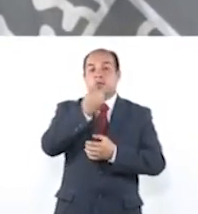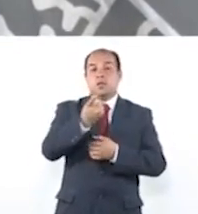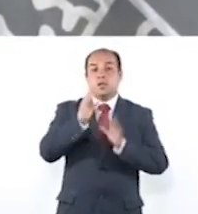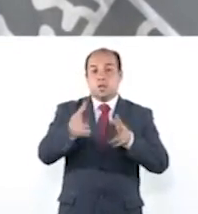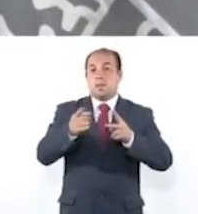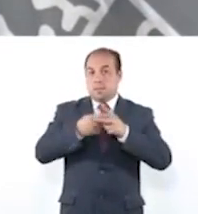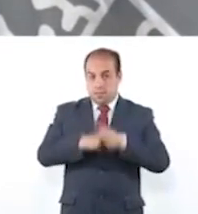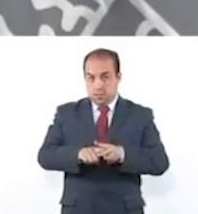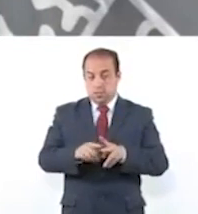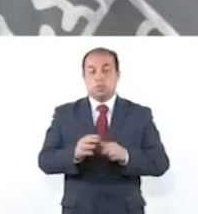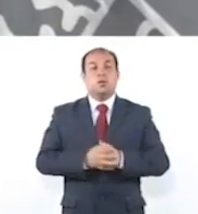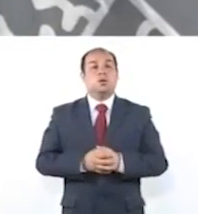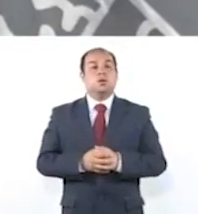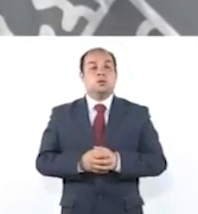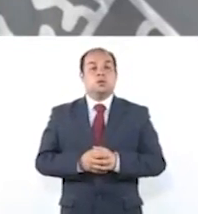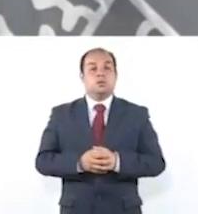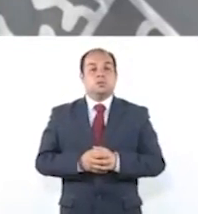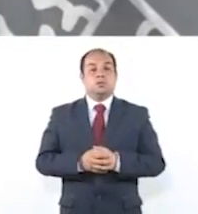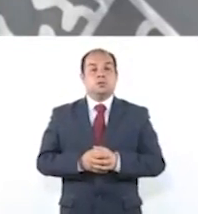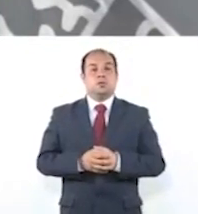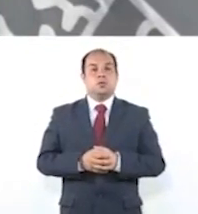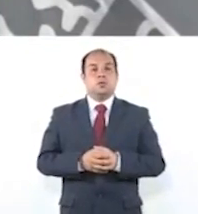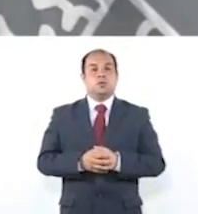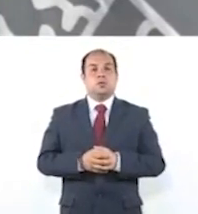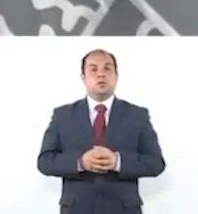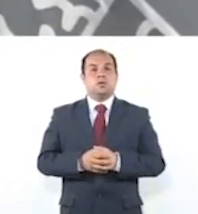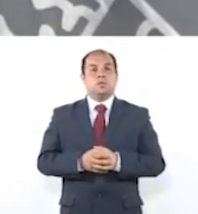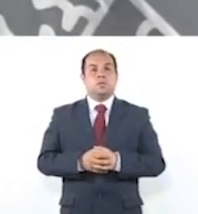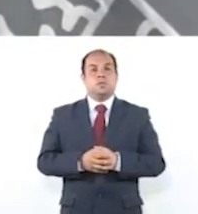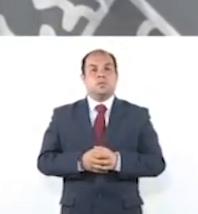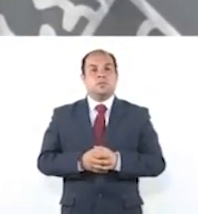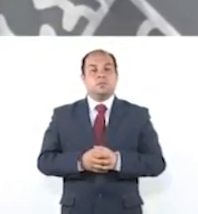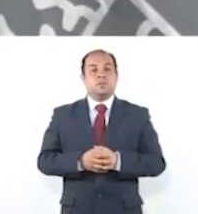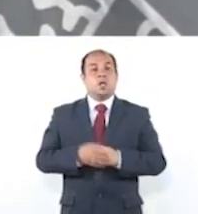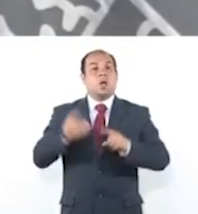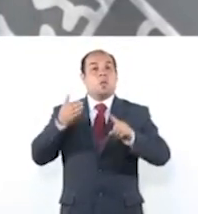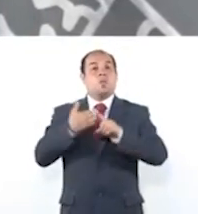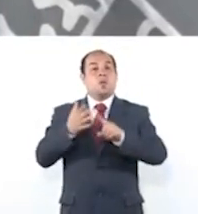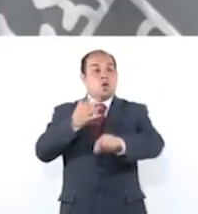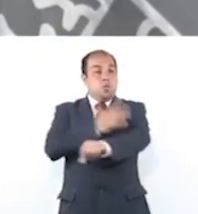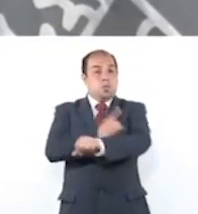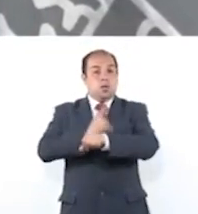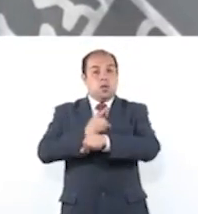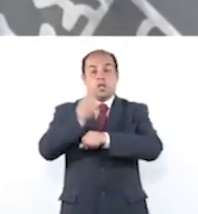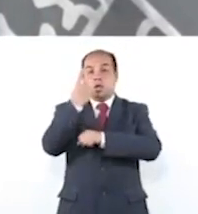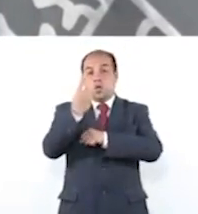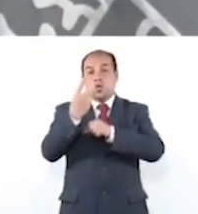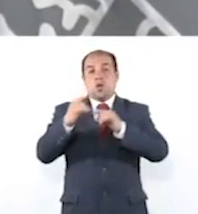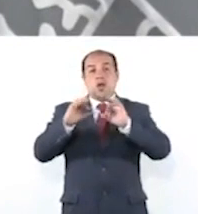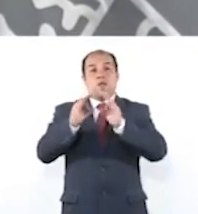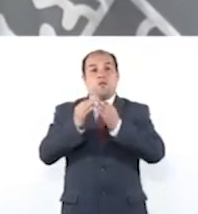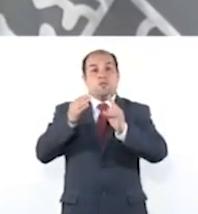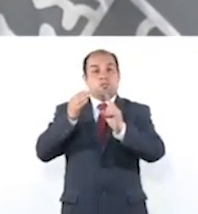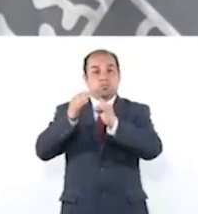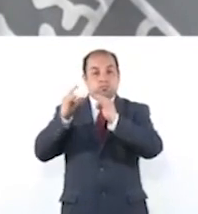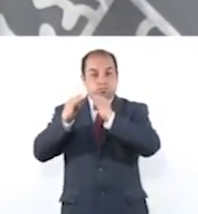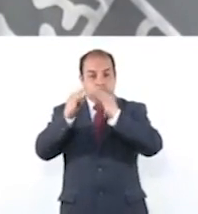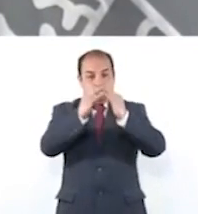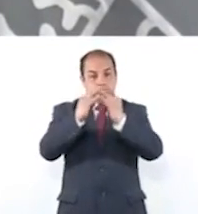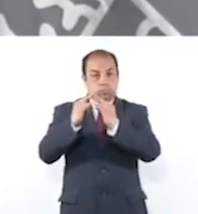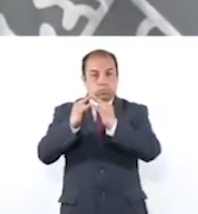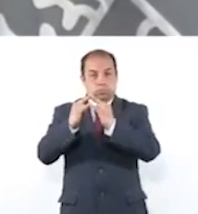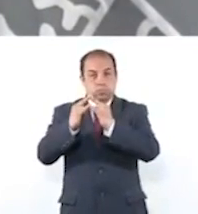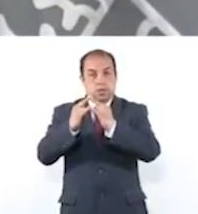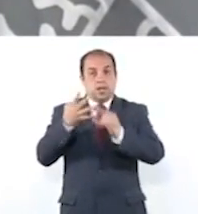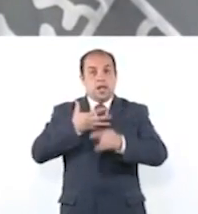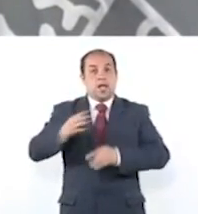se han iniciado. La clave es cómo coordinarlas en una sola campaña y darle carácter de mística de la